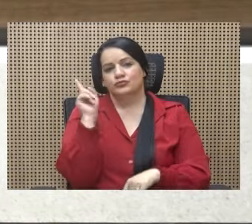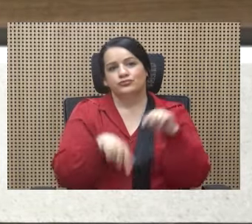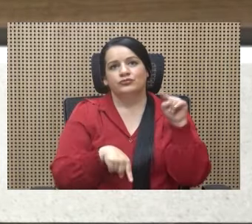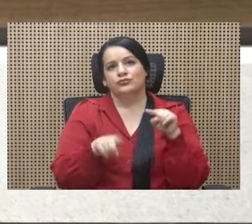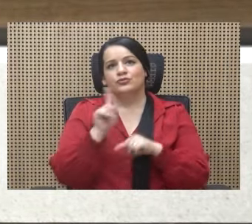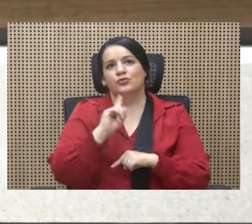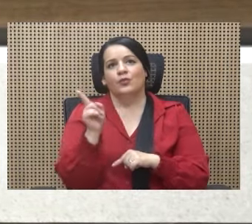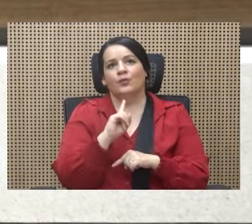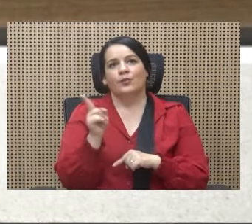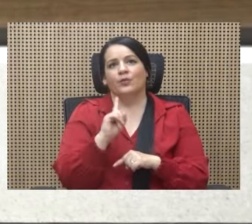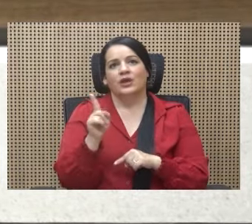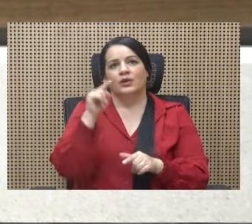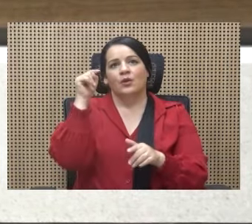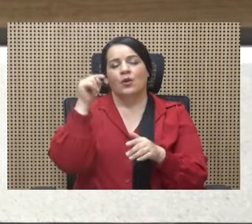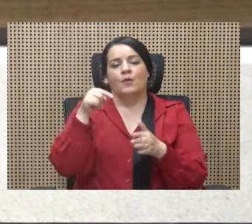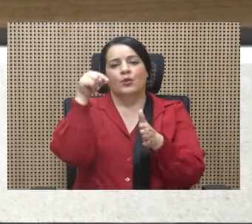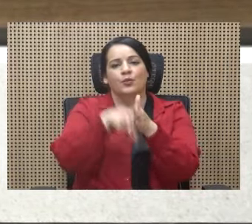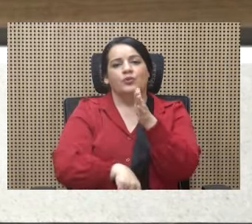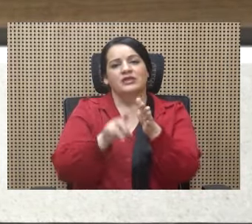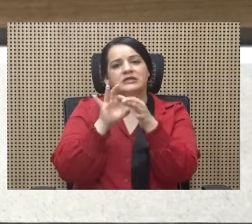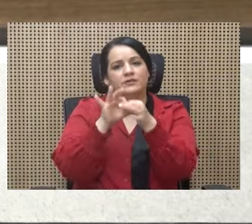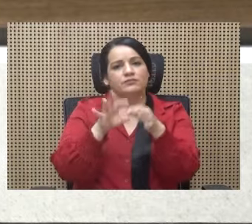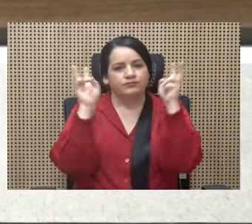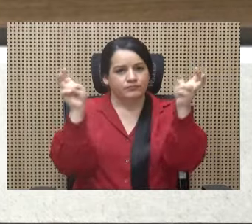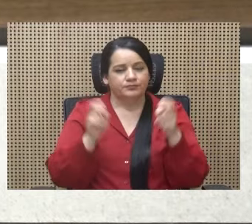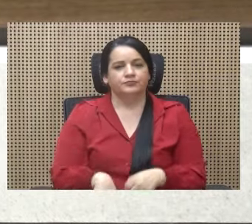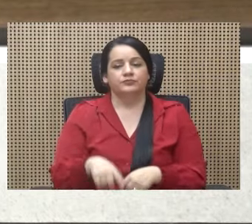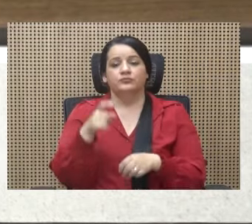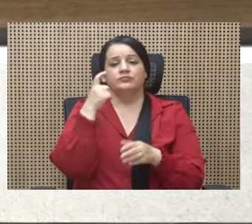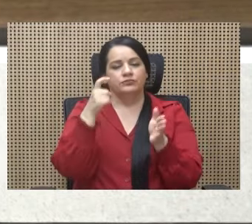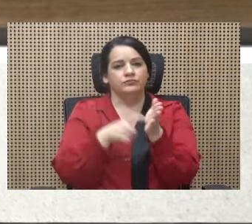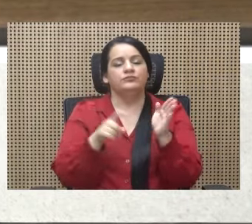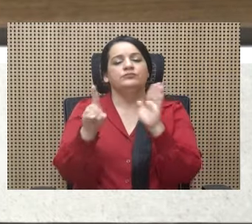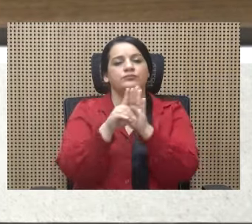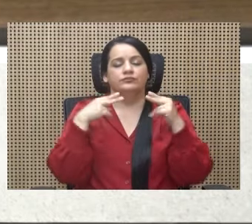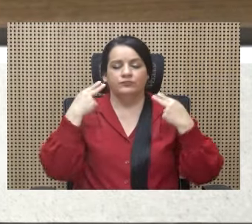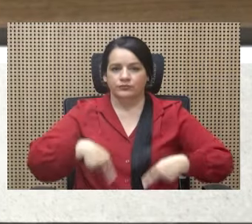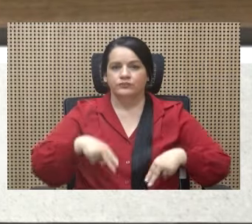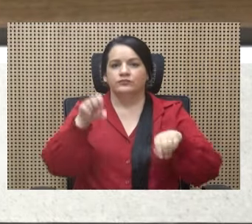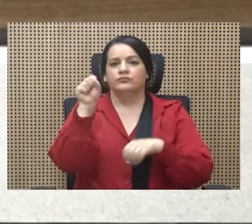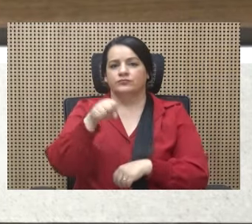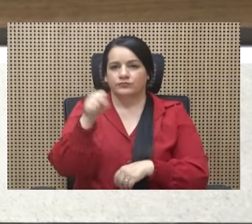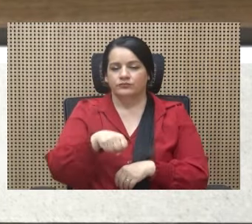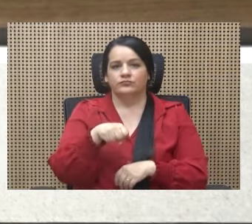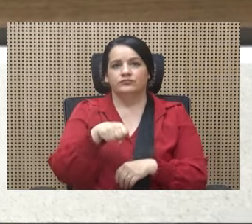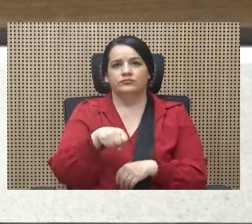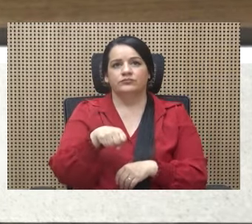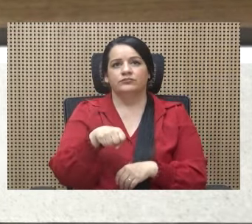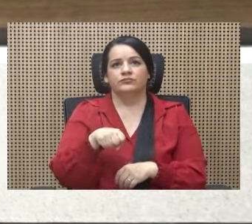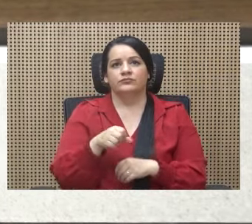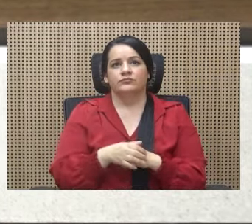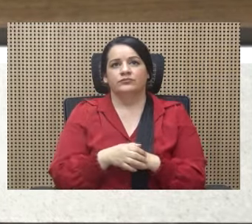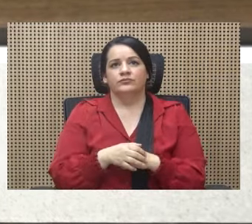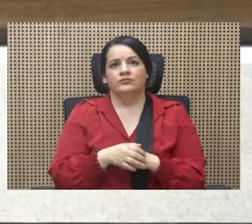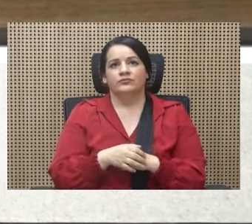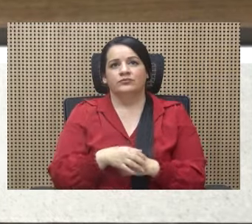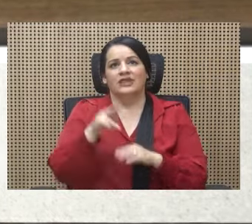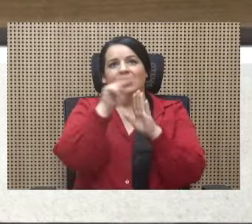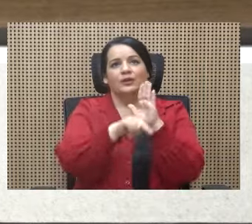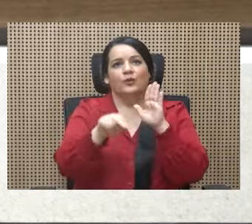ahondar en cuanto a ello este reconocemos los derechos humanos y los la digamos la la la